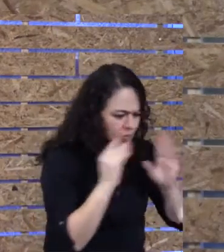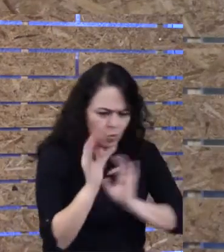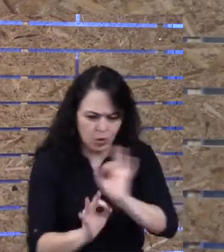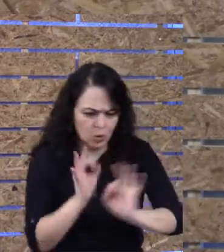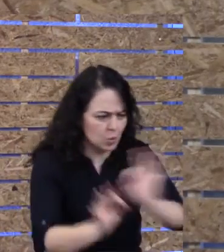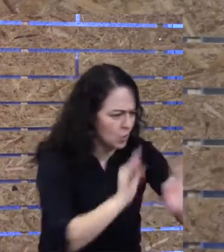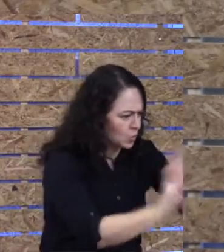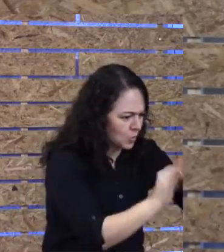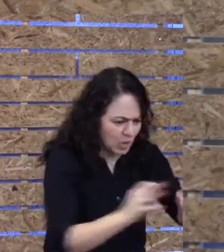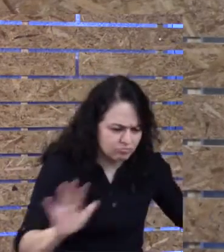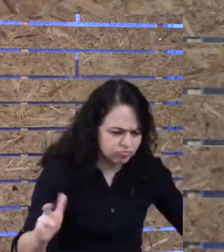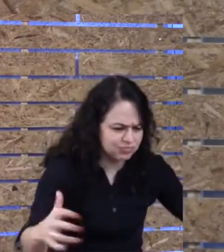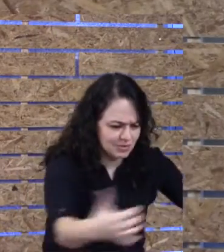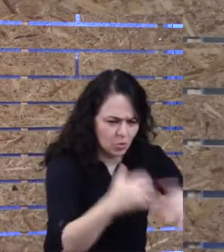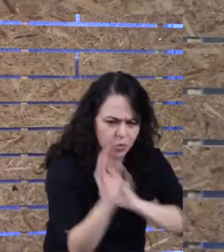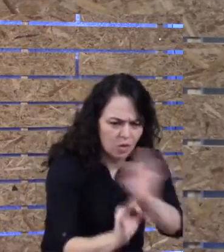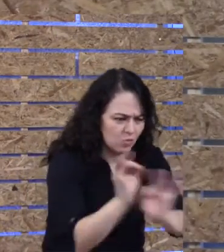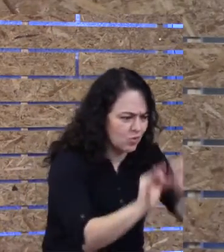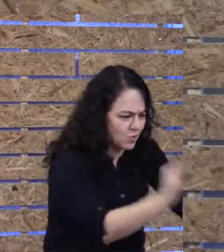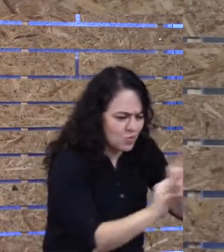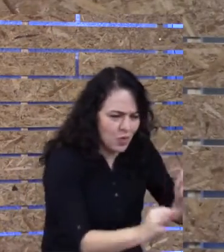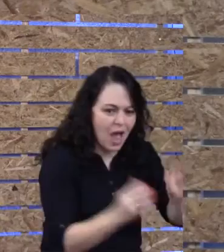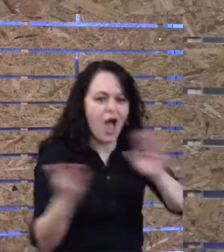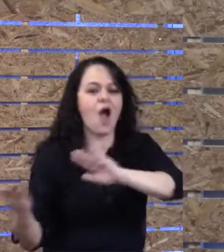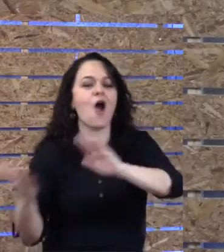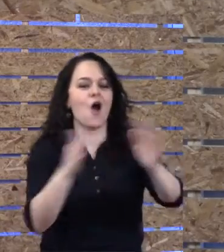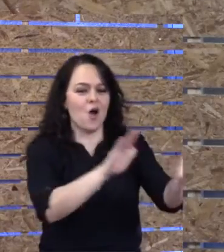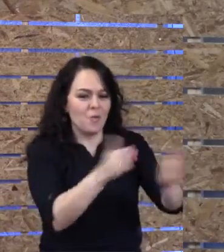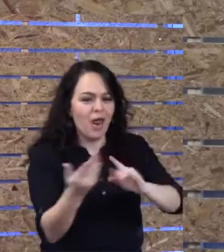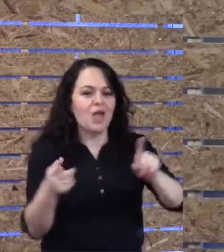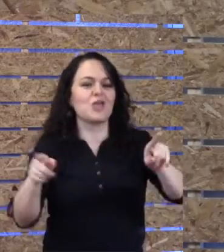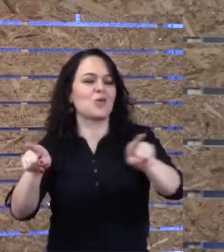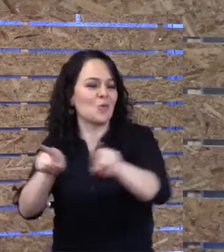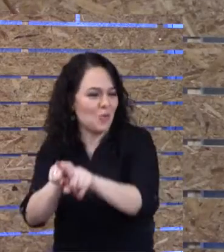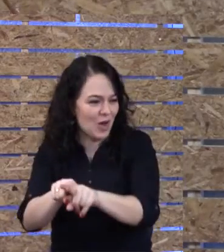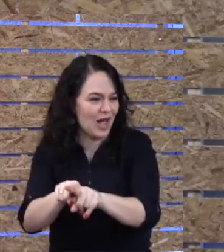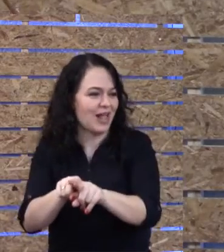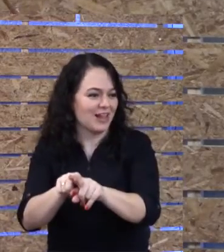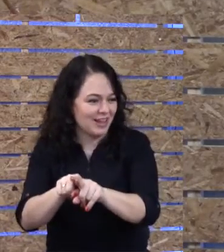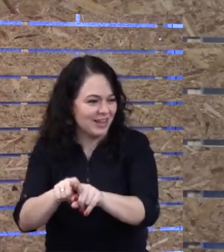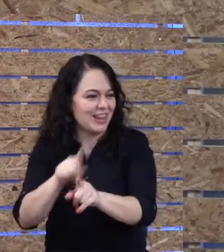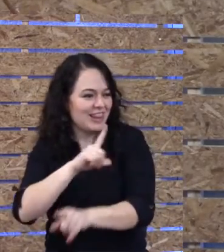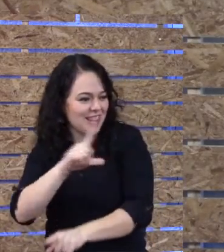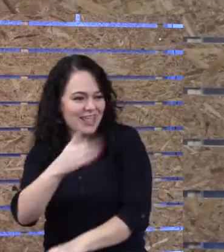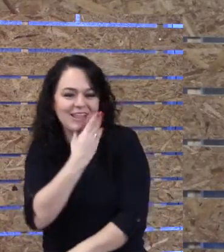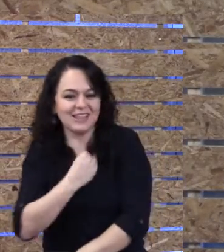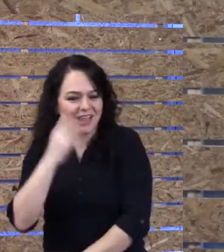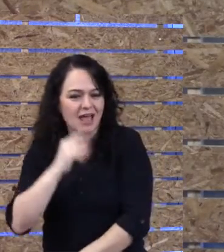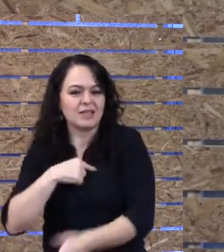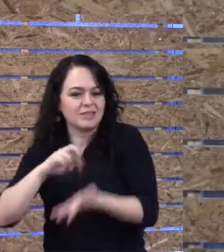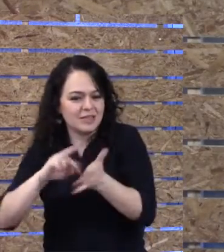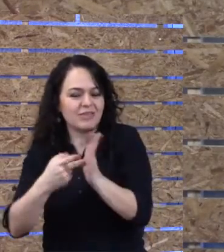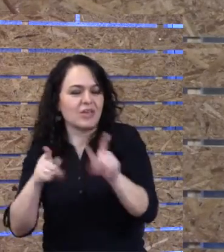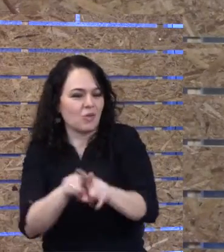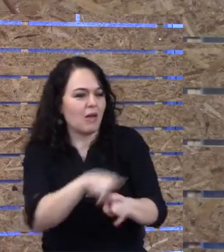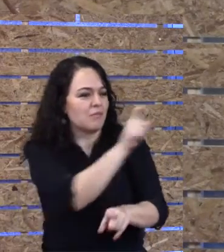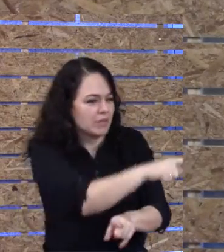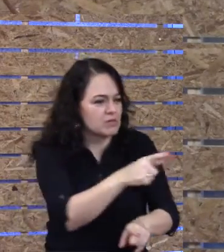¿Cómo evitamos caer en una ternurización, en un uso banal de este